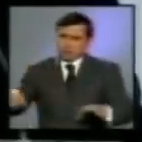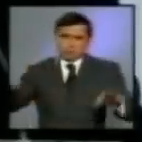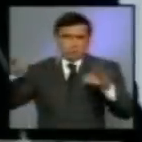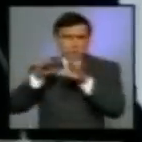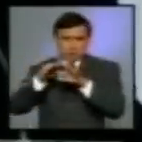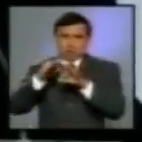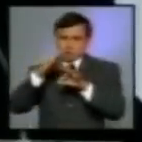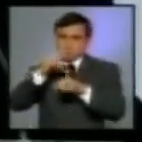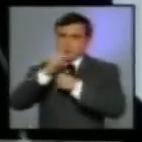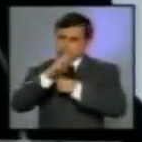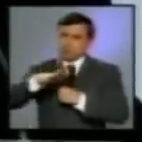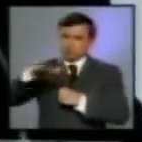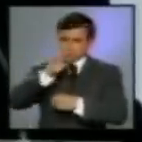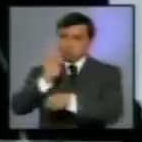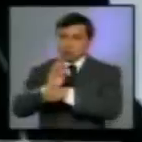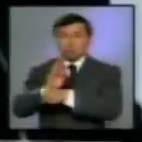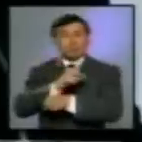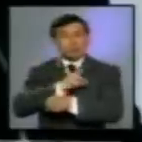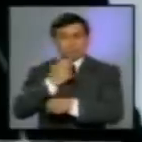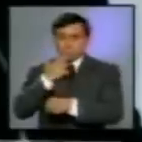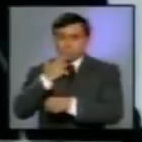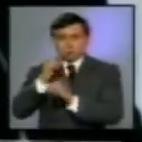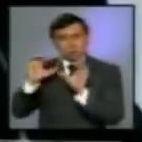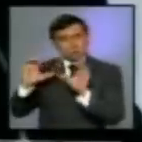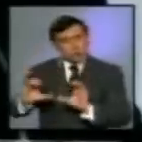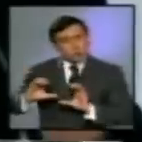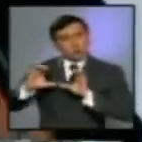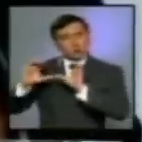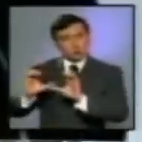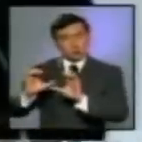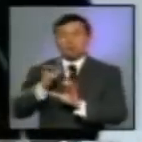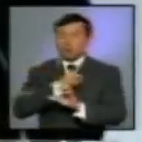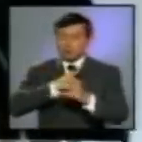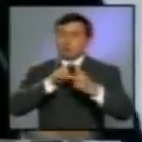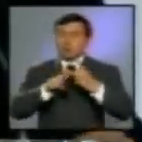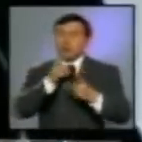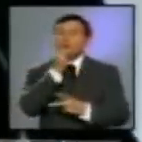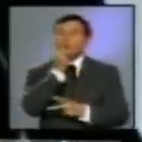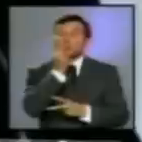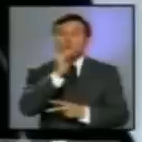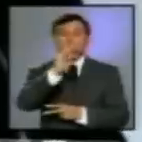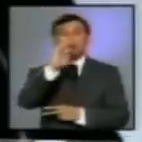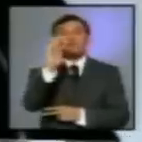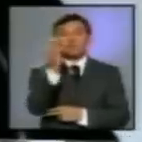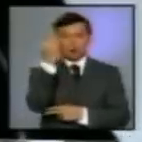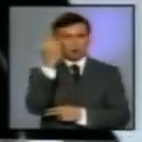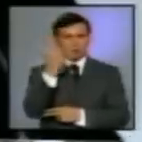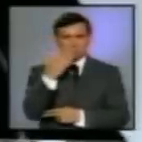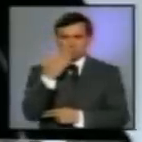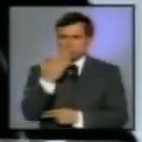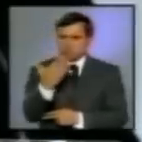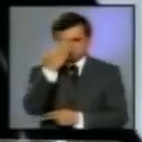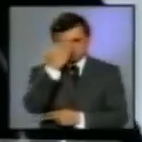Tenemos que tener una muy buena policía nacional, federal. Desde luego, esto va a implicar